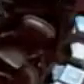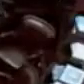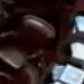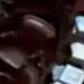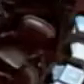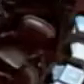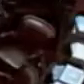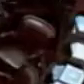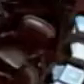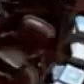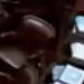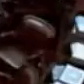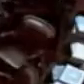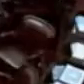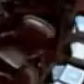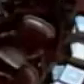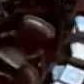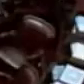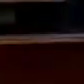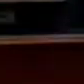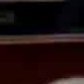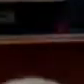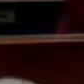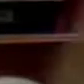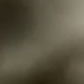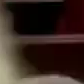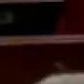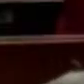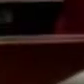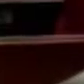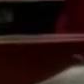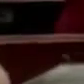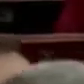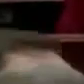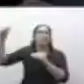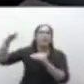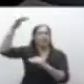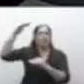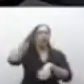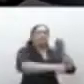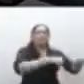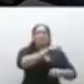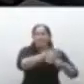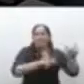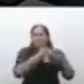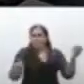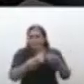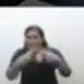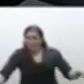argentinos eligieron hoy darle la espalda a cientos de miles de mujeres y niñas que se manifestaron por sus derechos sexuales